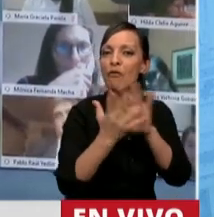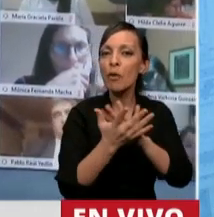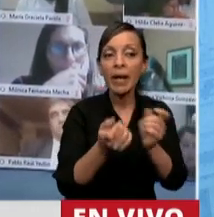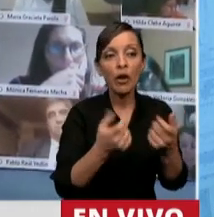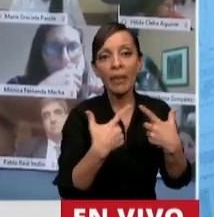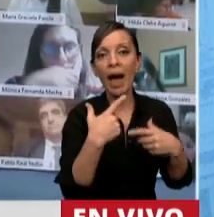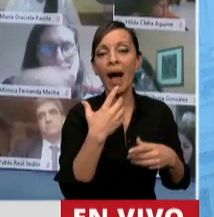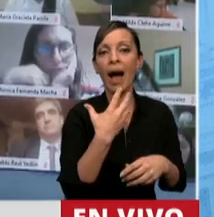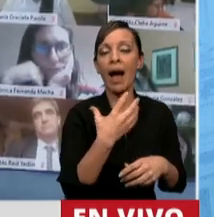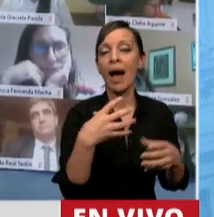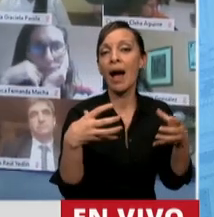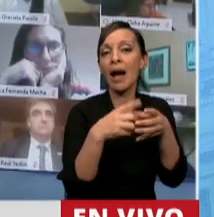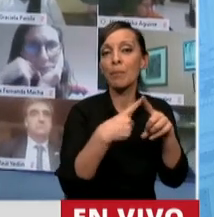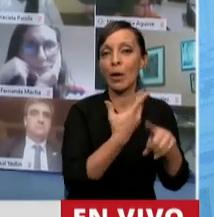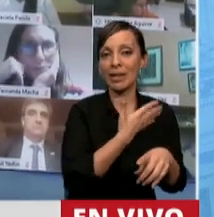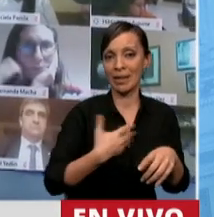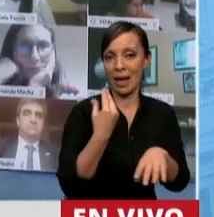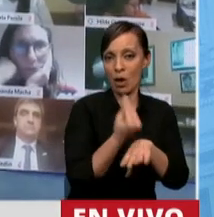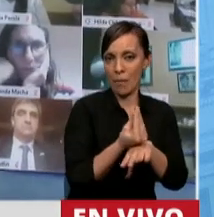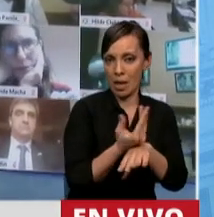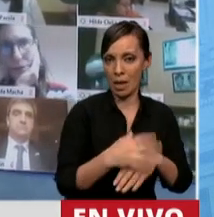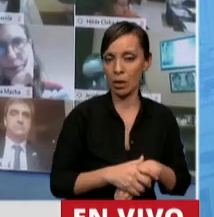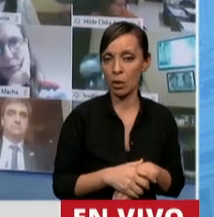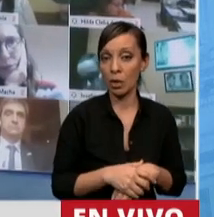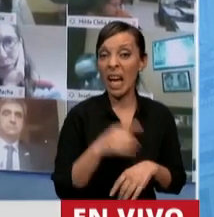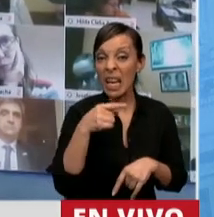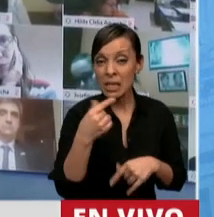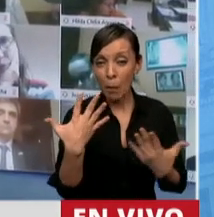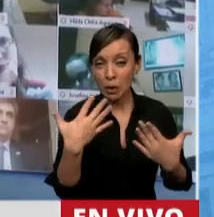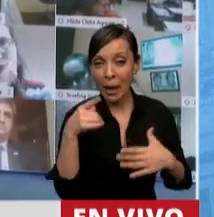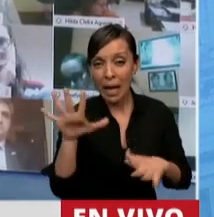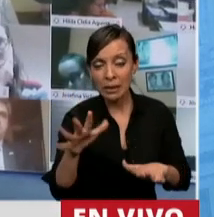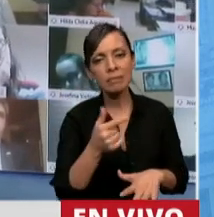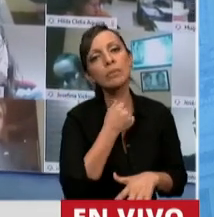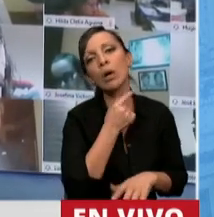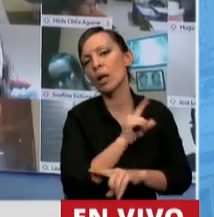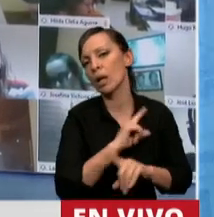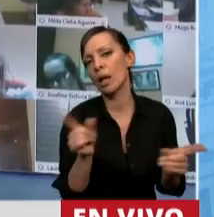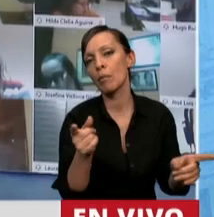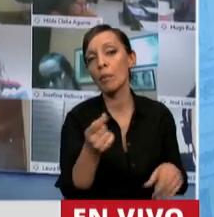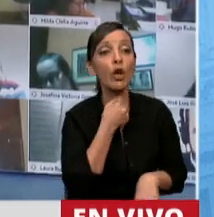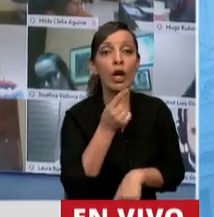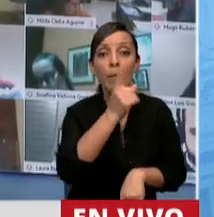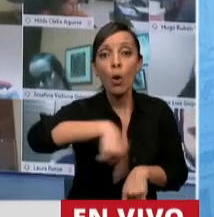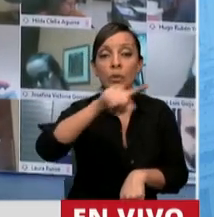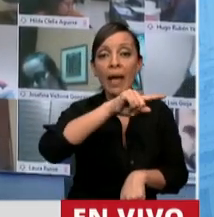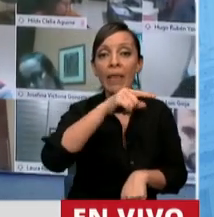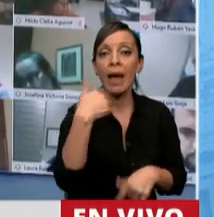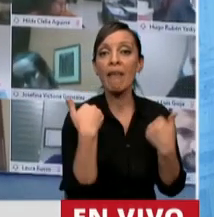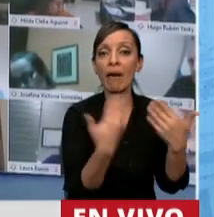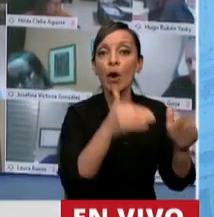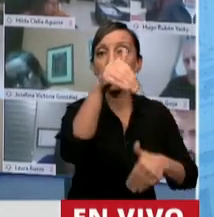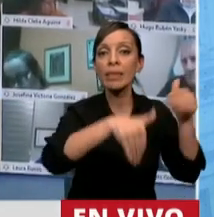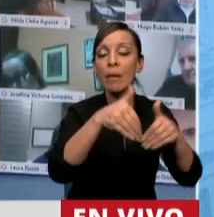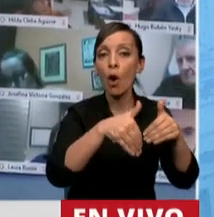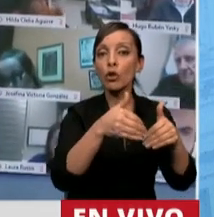deje el oficialismo. Alternativa que no queremos, porque no queremos ni que ustedes voten leyes con un